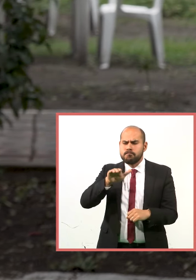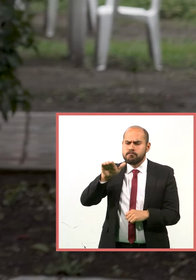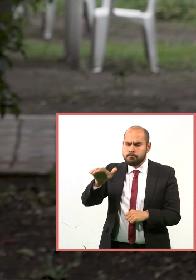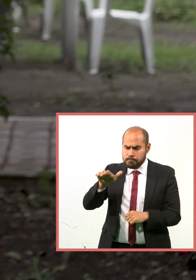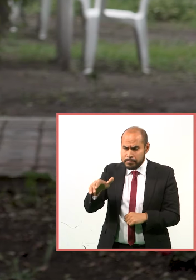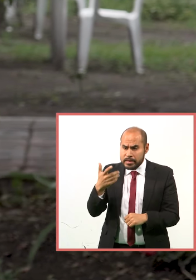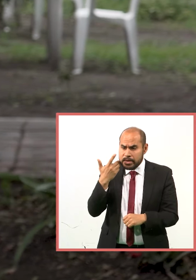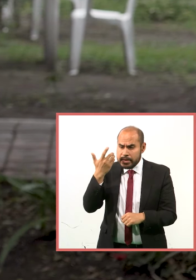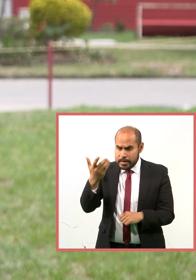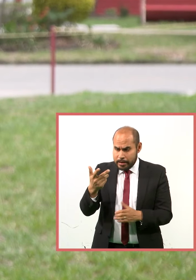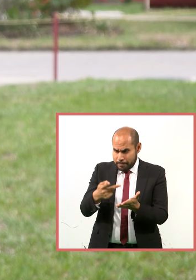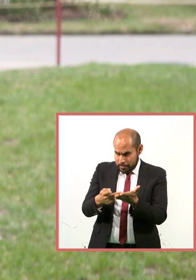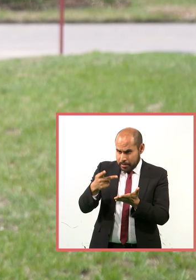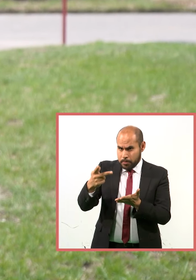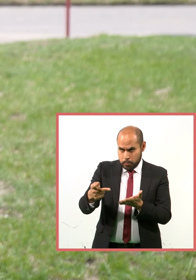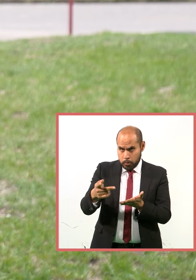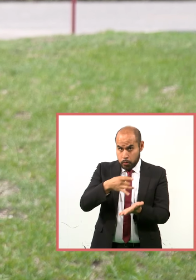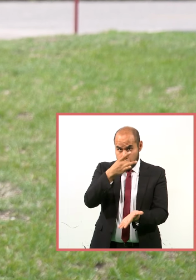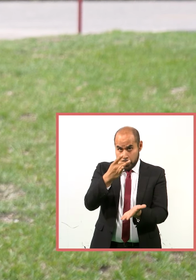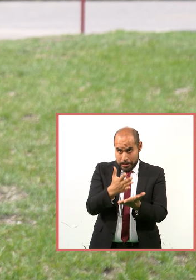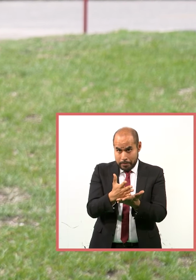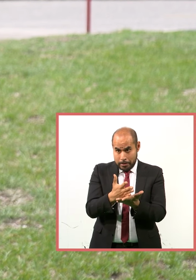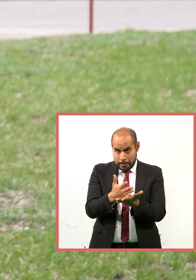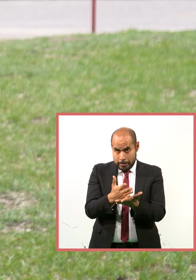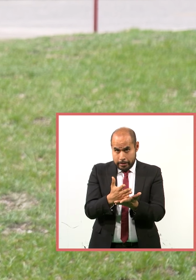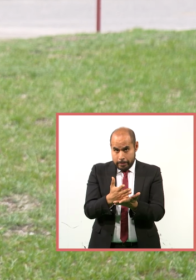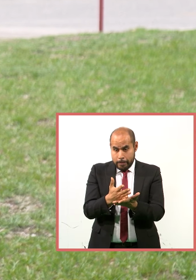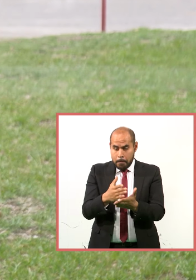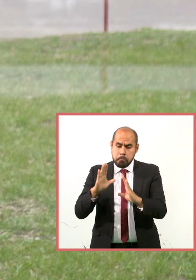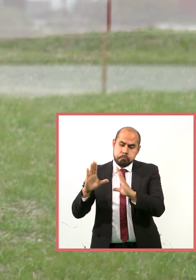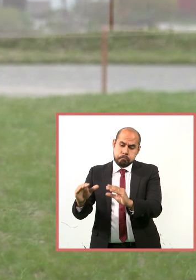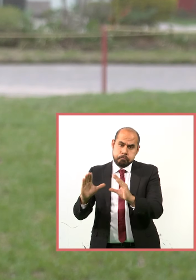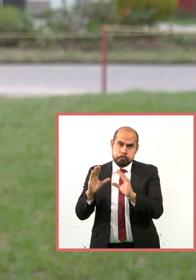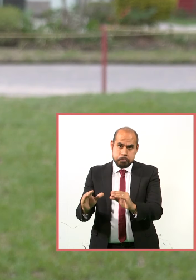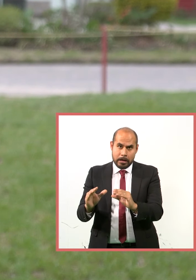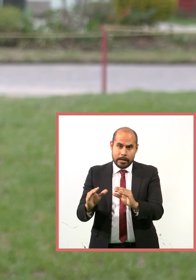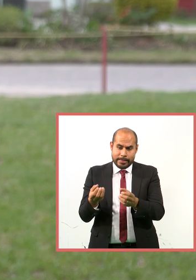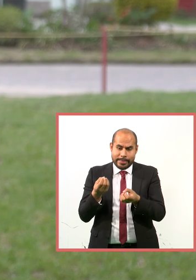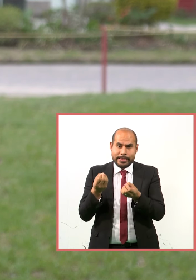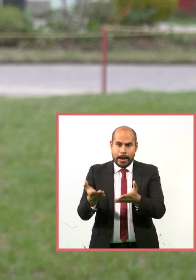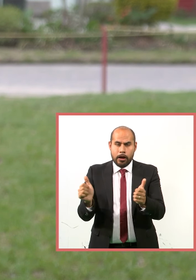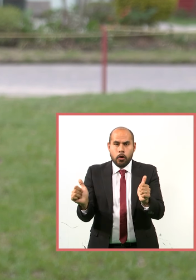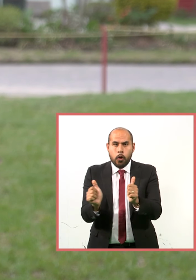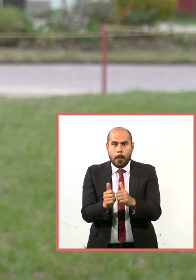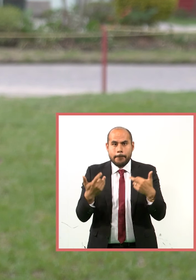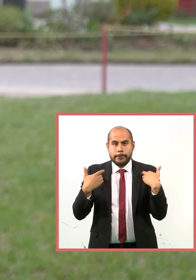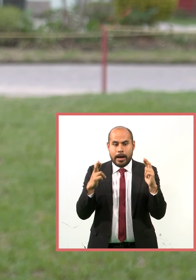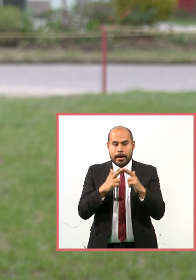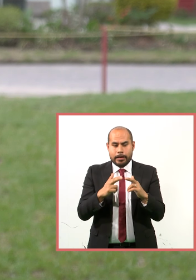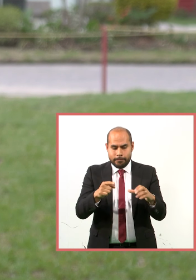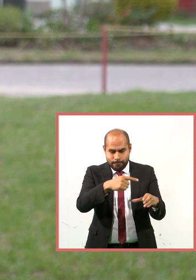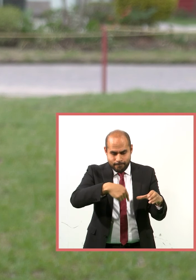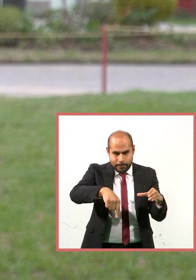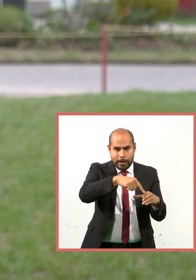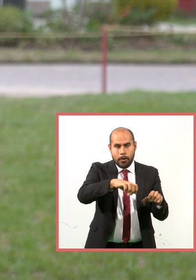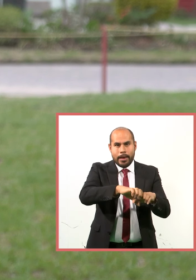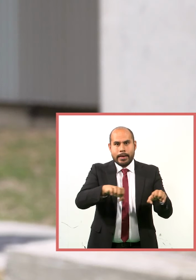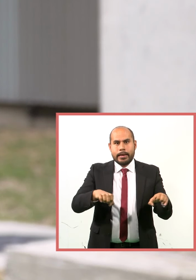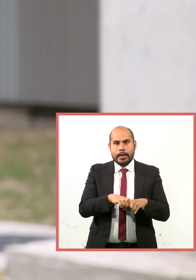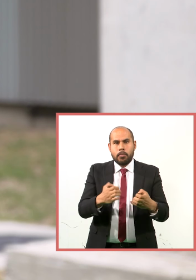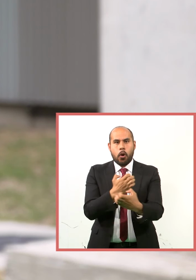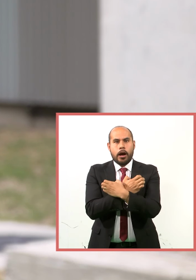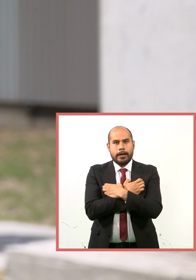cuando se dirigen a nosotros para un diplomado, no solo buscan la capacitación que reciben a través de los profesores que formamos